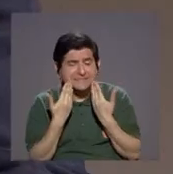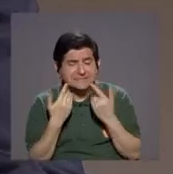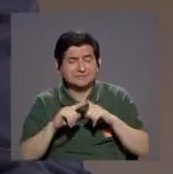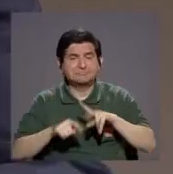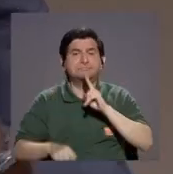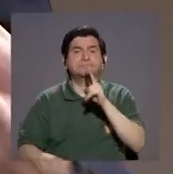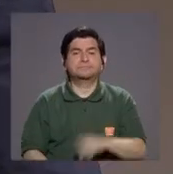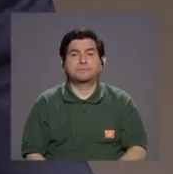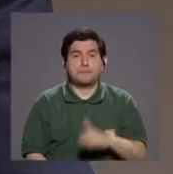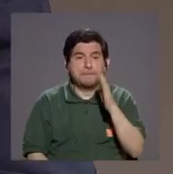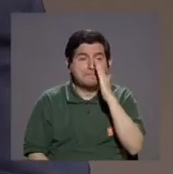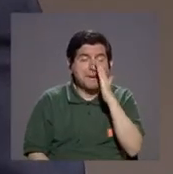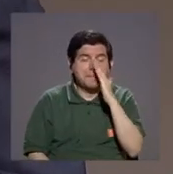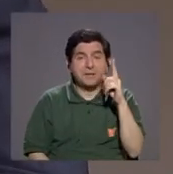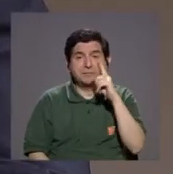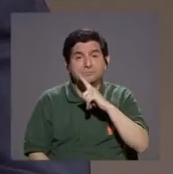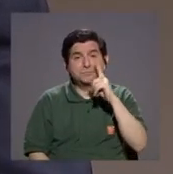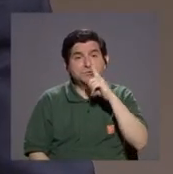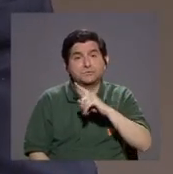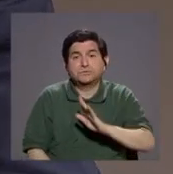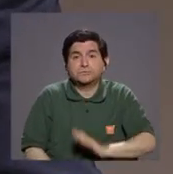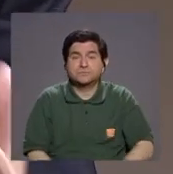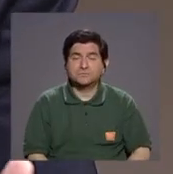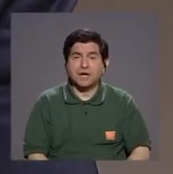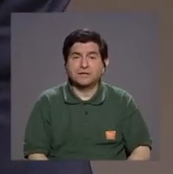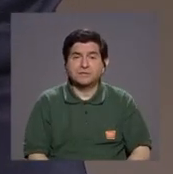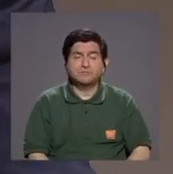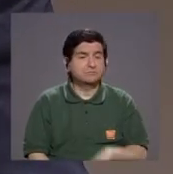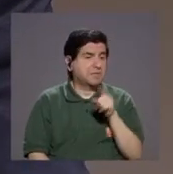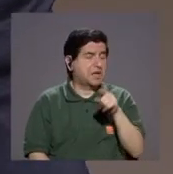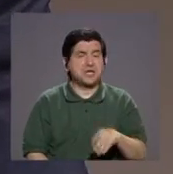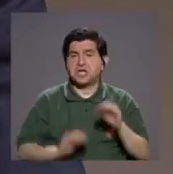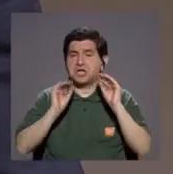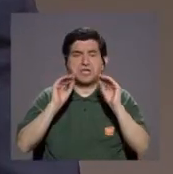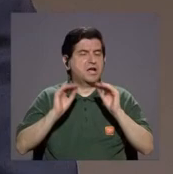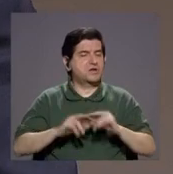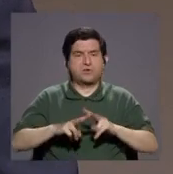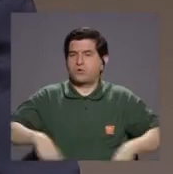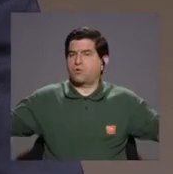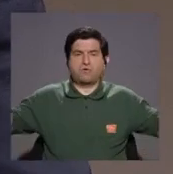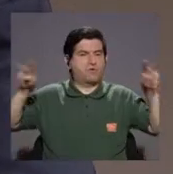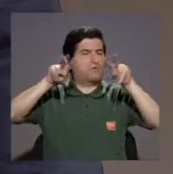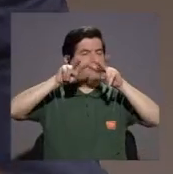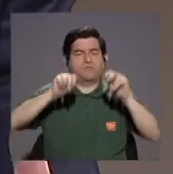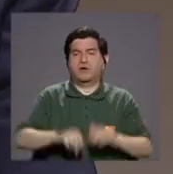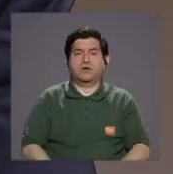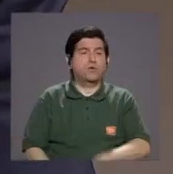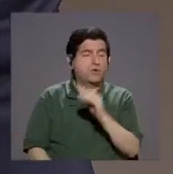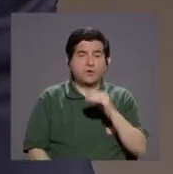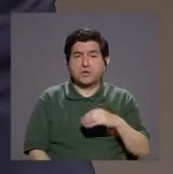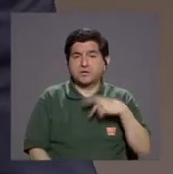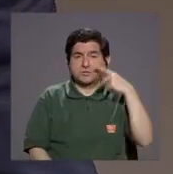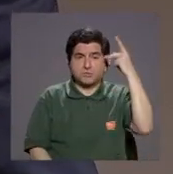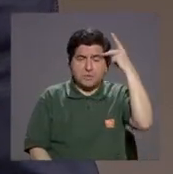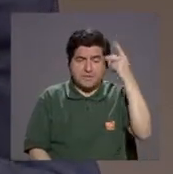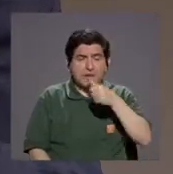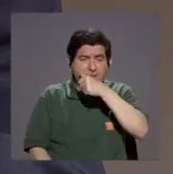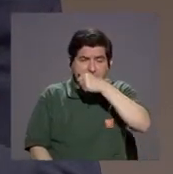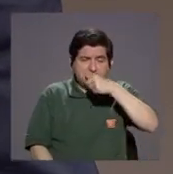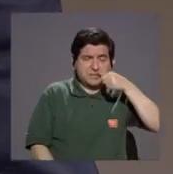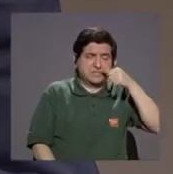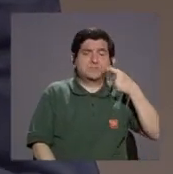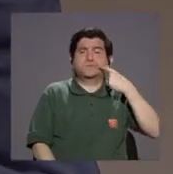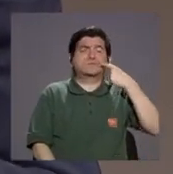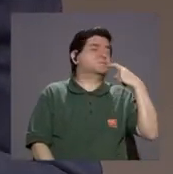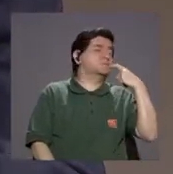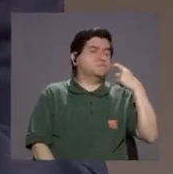su mamá es una prostituta que no he enseñado una serie de valores a su hijo o sus papás son drogadictos estos